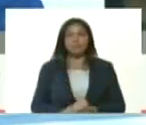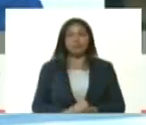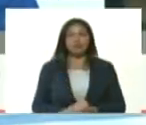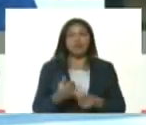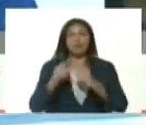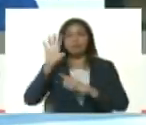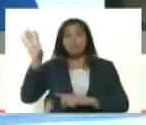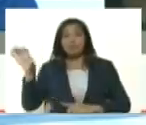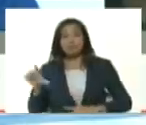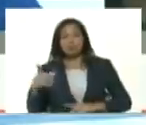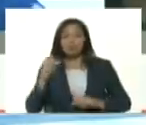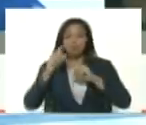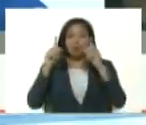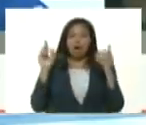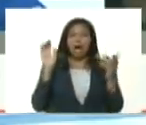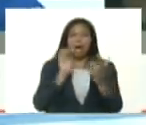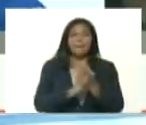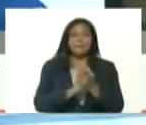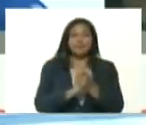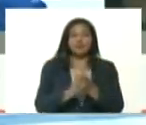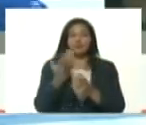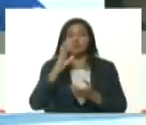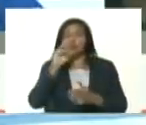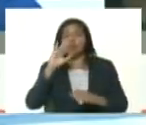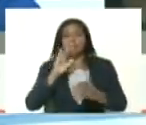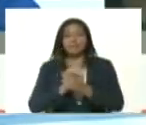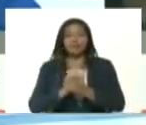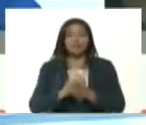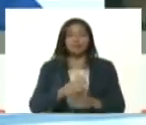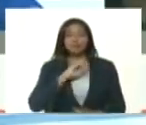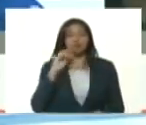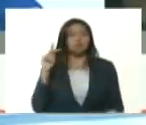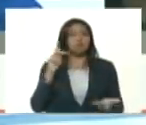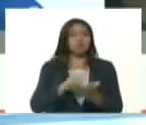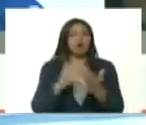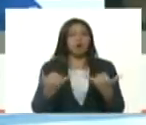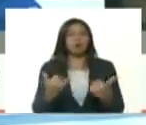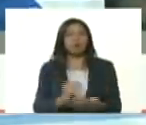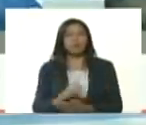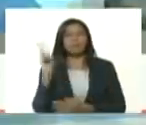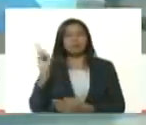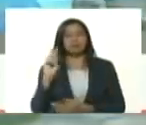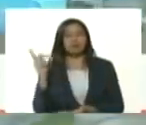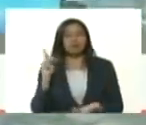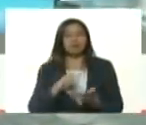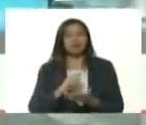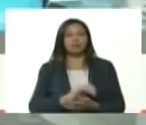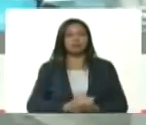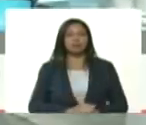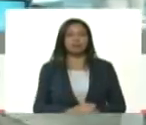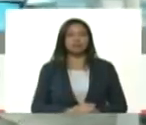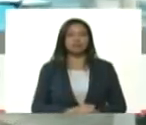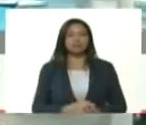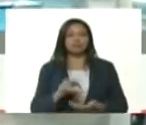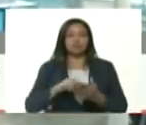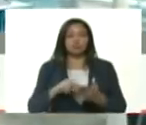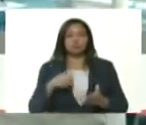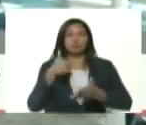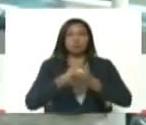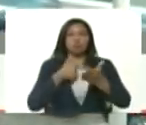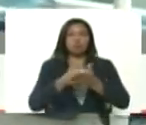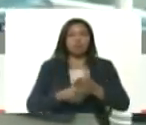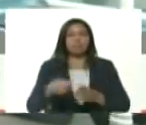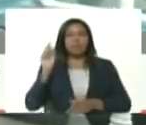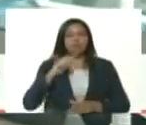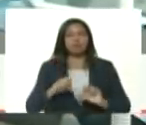extraños, a amigos y enemigas. Y aquí estamos, Venezuela, aquí estamos, de pie.